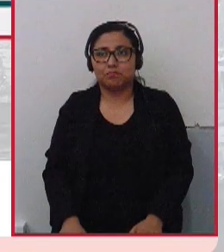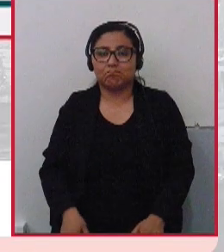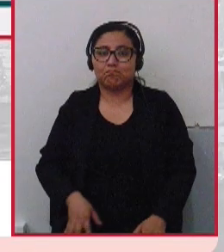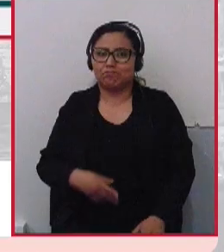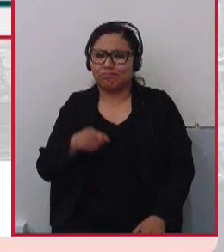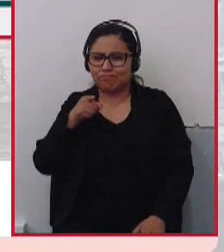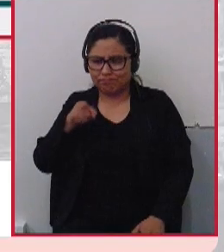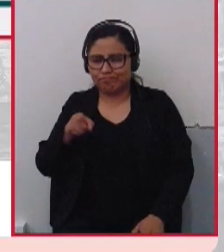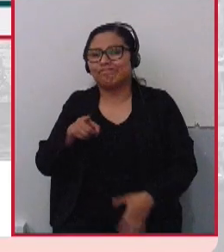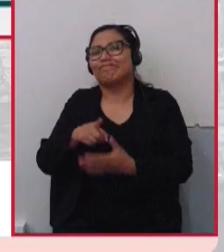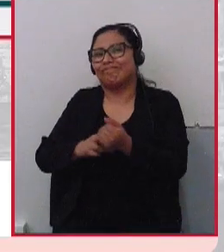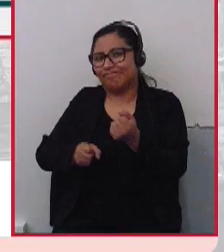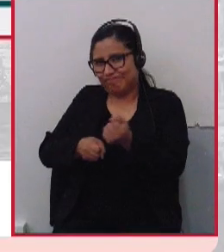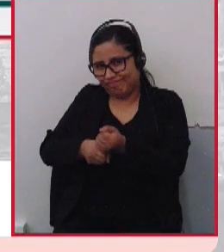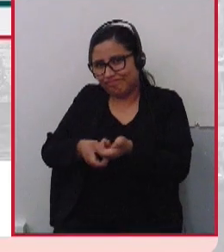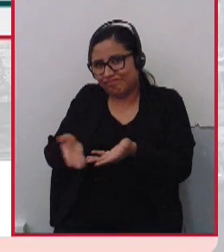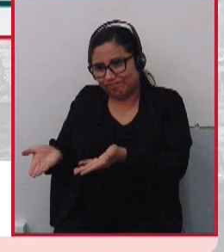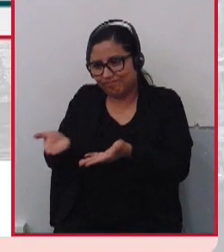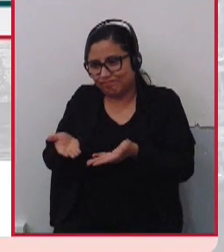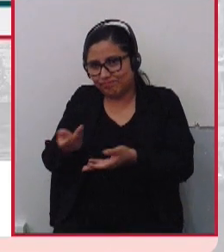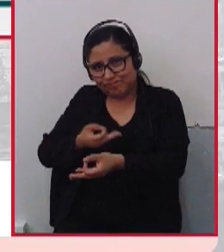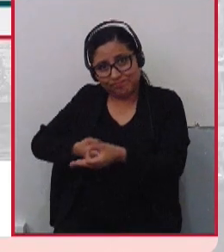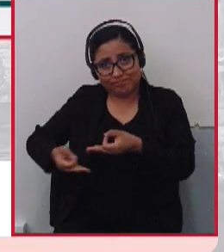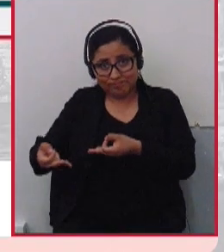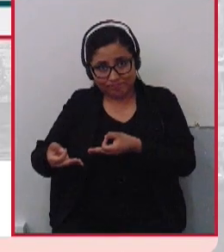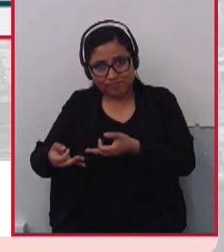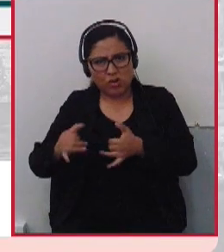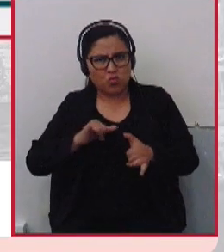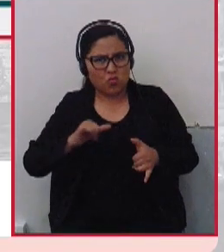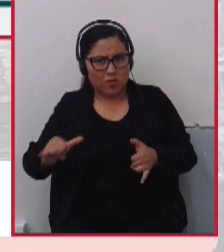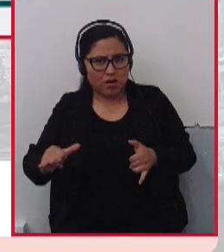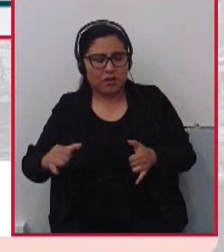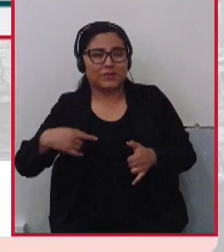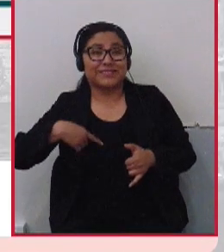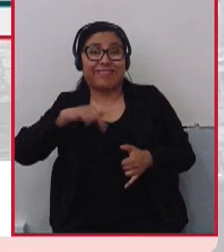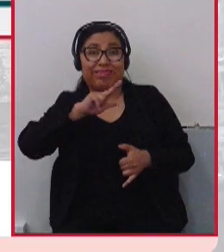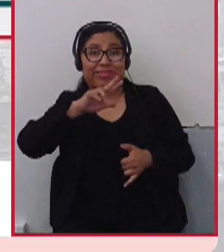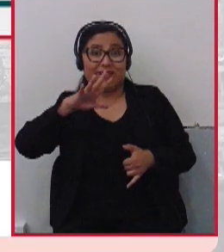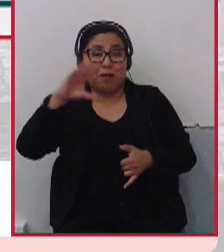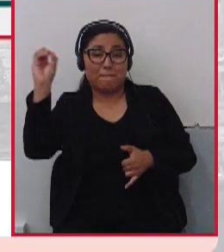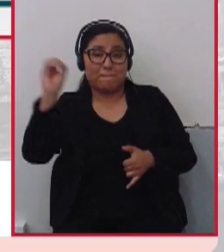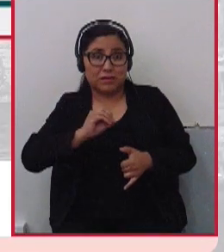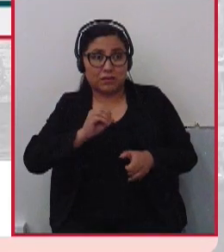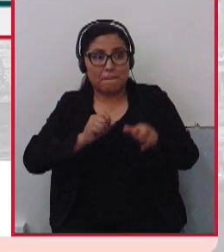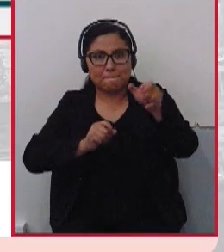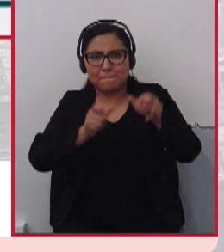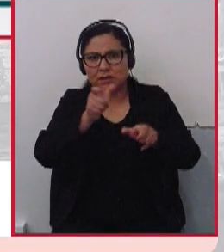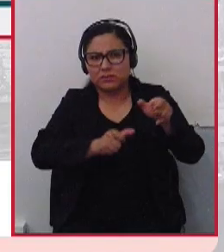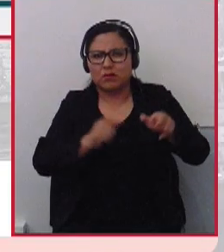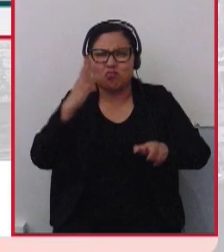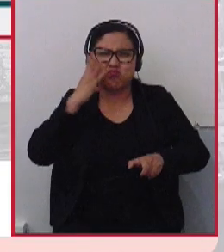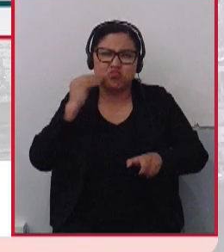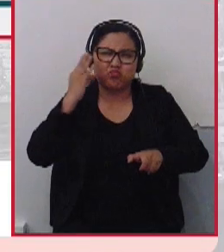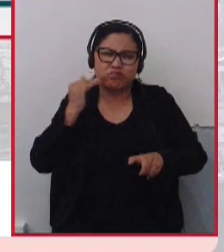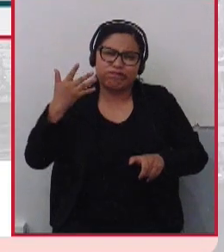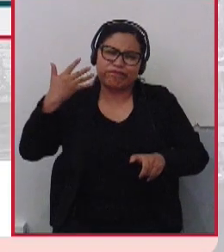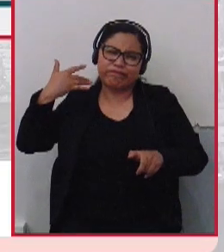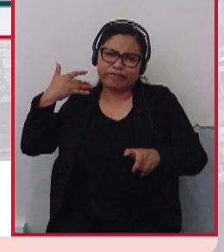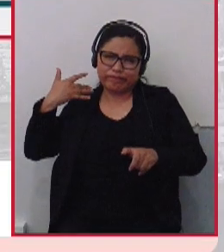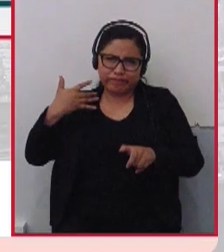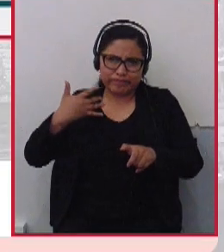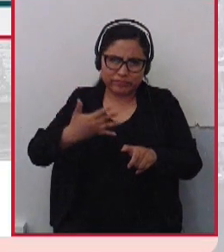confiamos en ellos confiaron en nosotros, y ese 35% de personal con altos años de experiencia en la